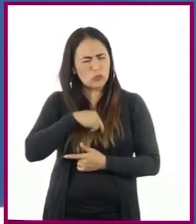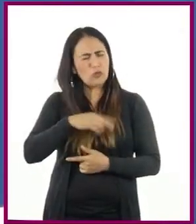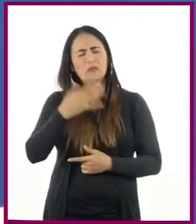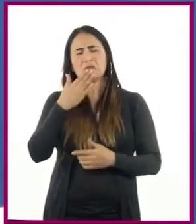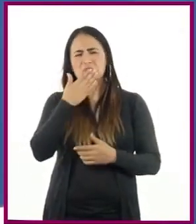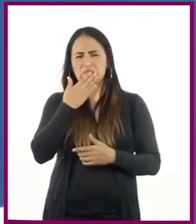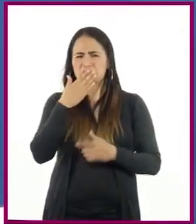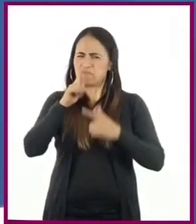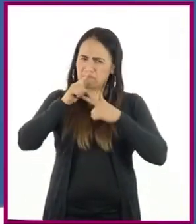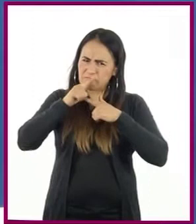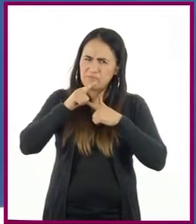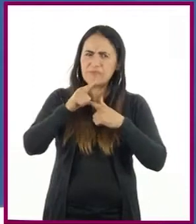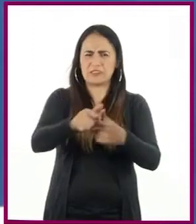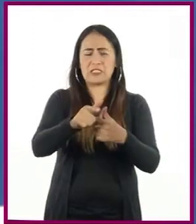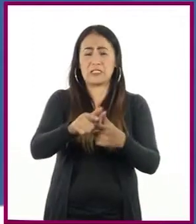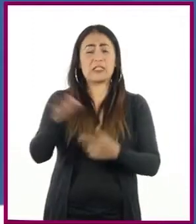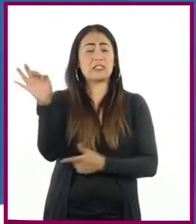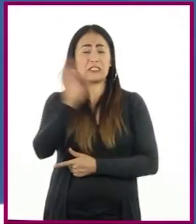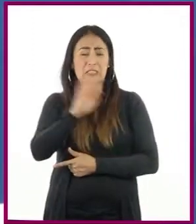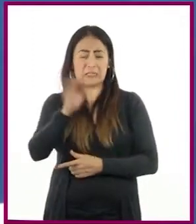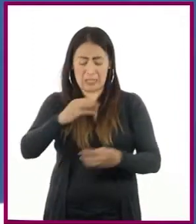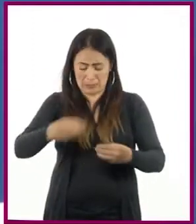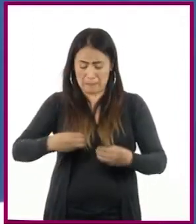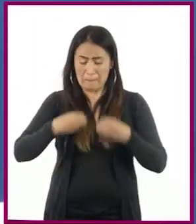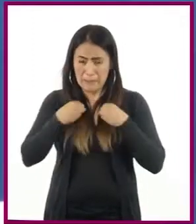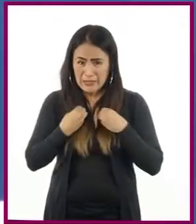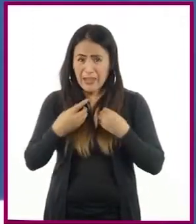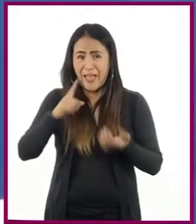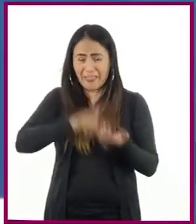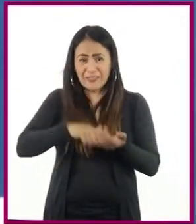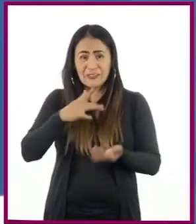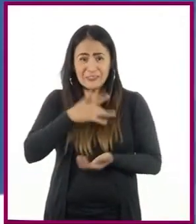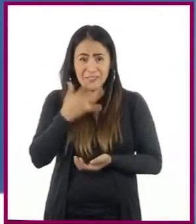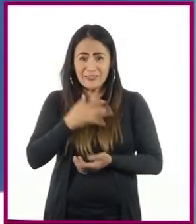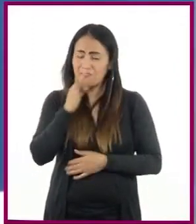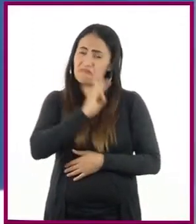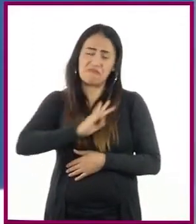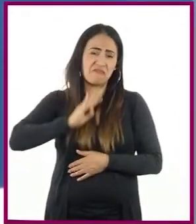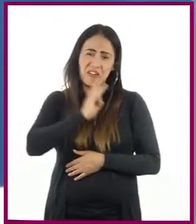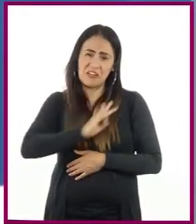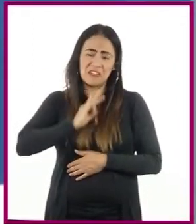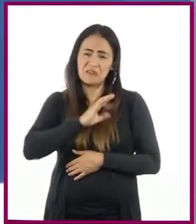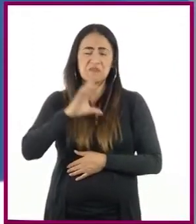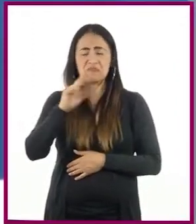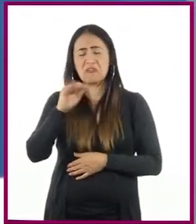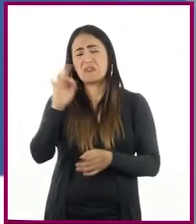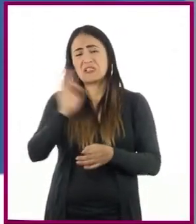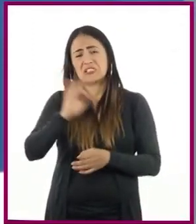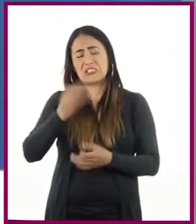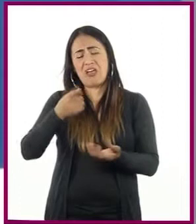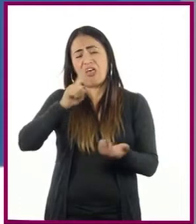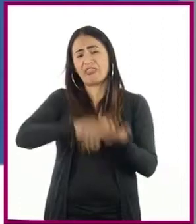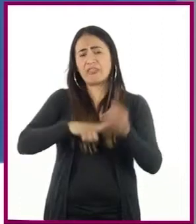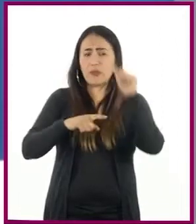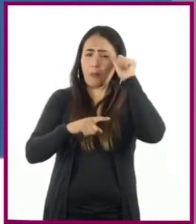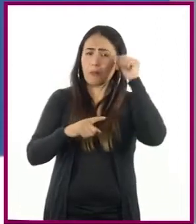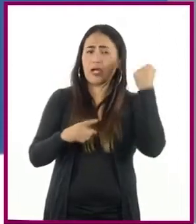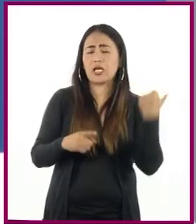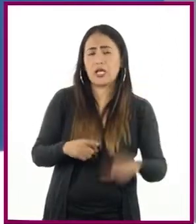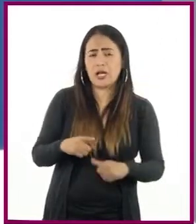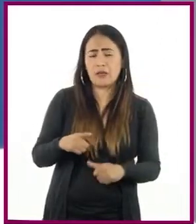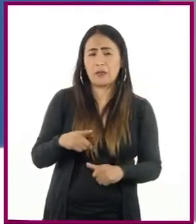Es probable que nuestra vida no sea muy feliz, incluso que sea pecaminosa, pero ahora llevamos